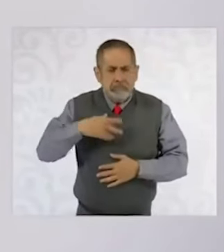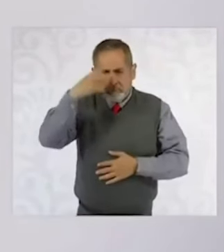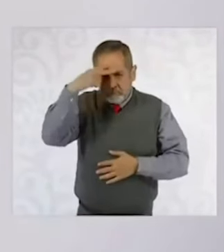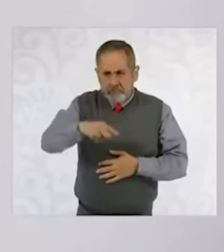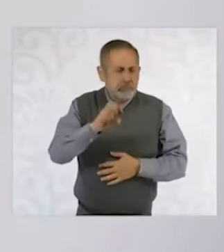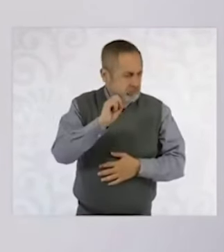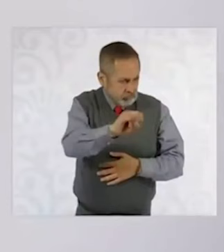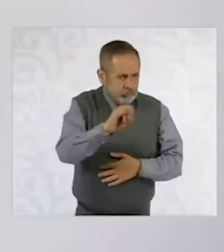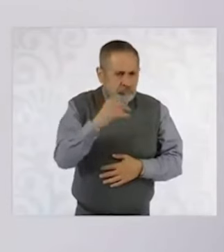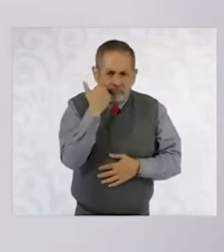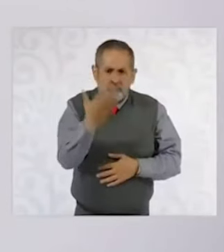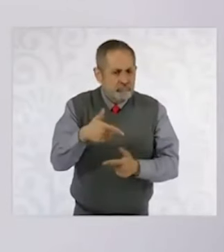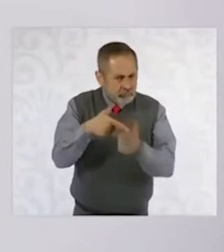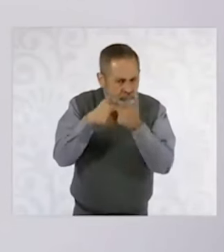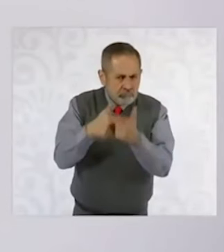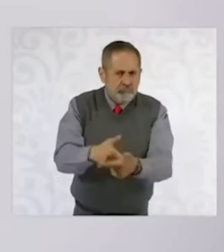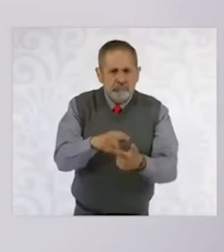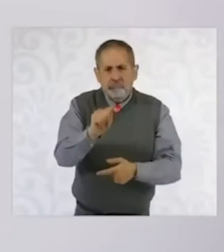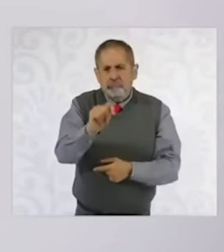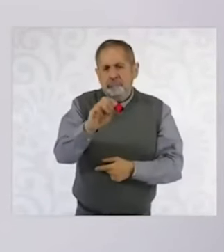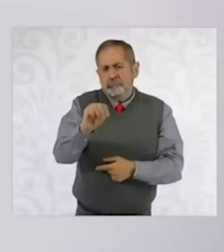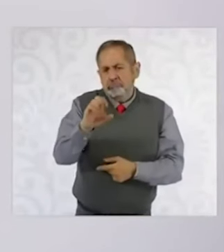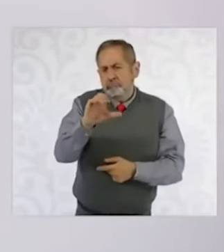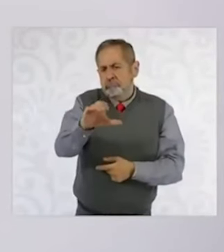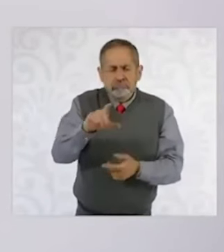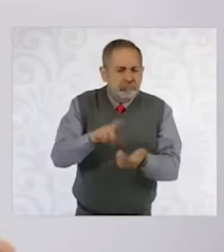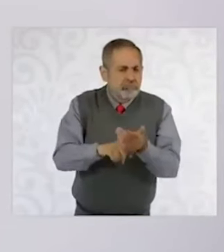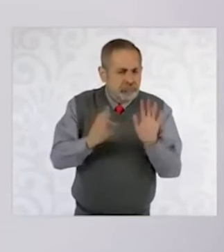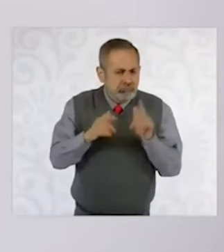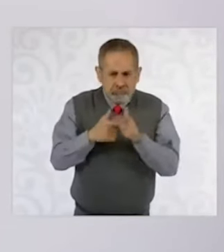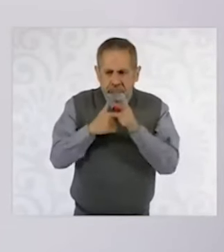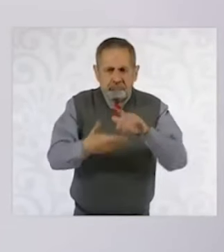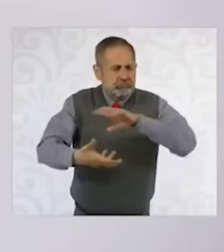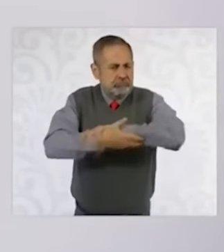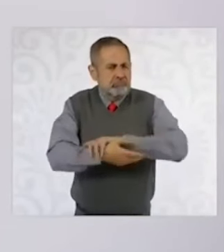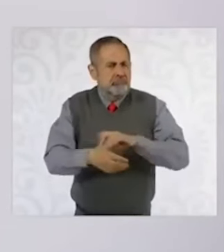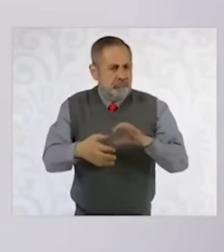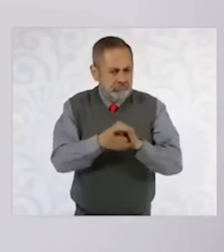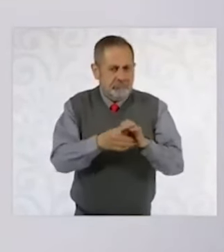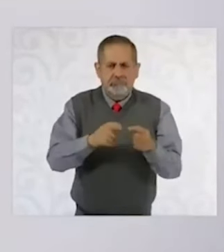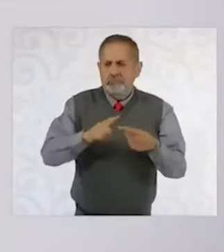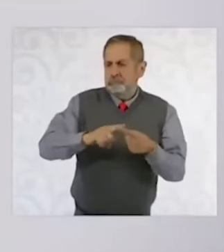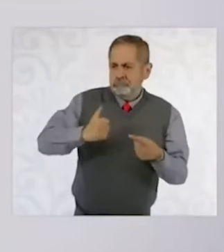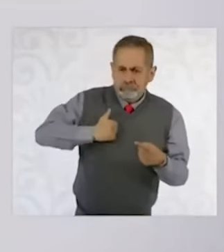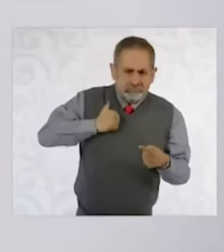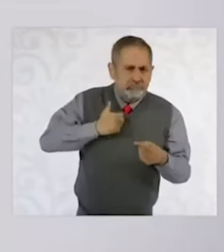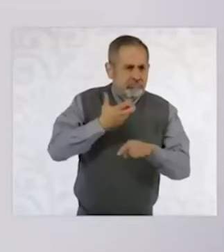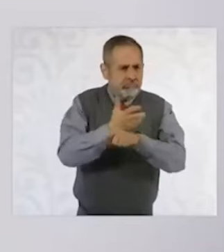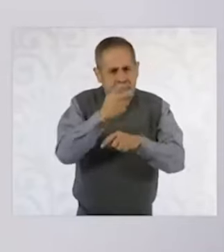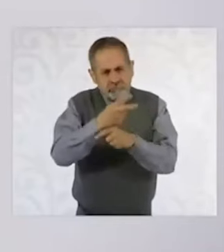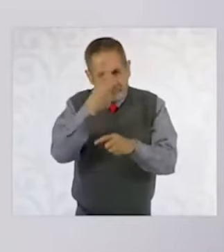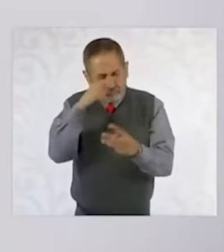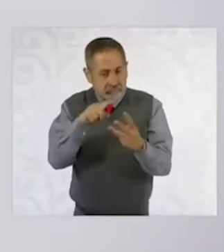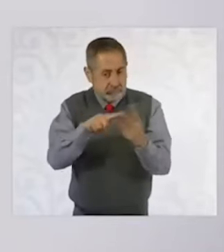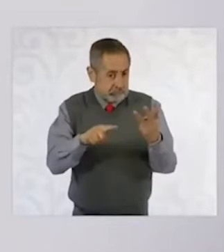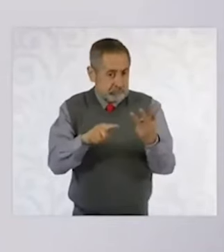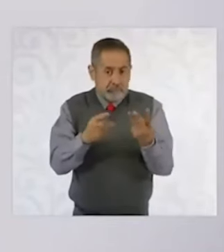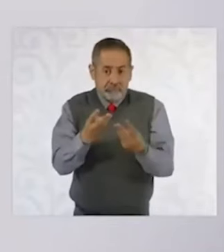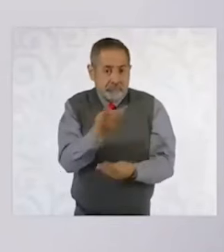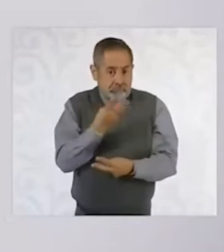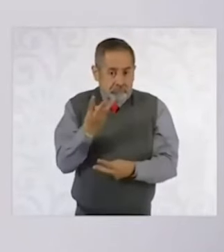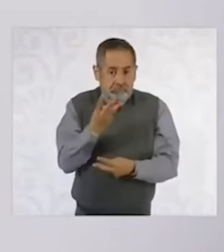siga el tratado y lo importante es que en Estados Unidos en Canadá y en México